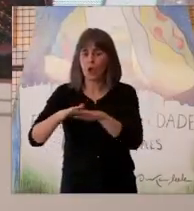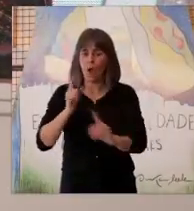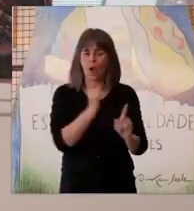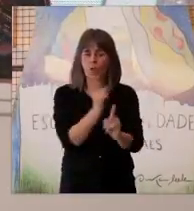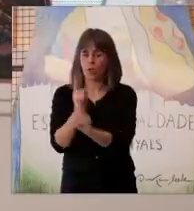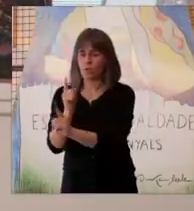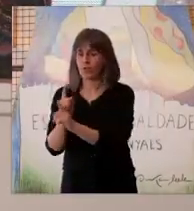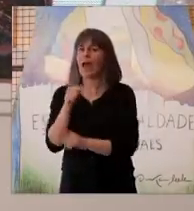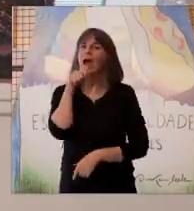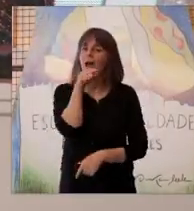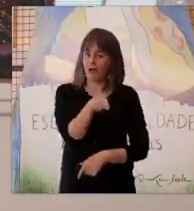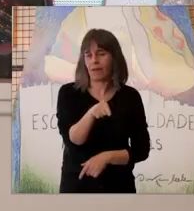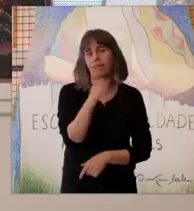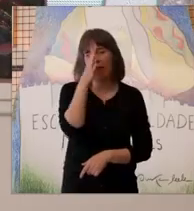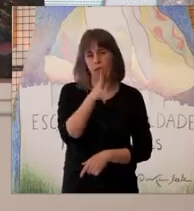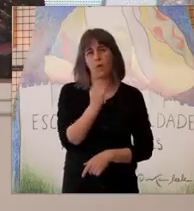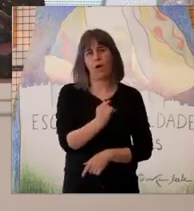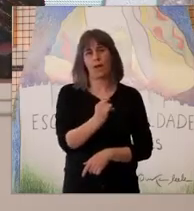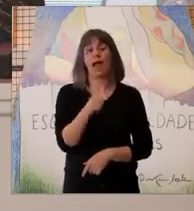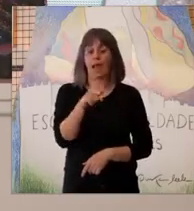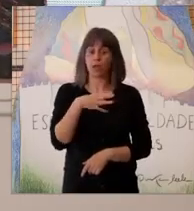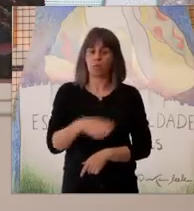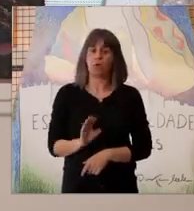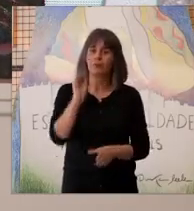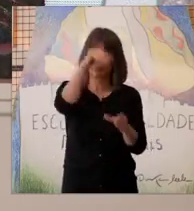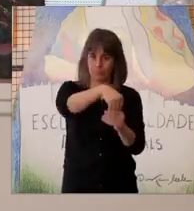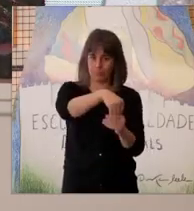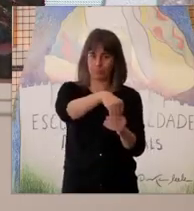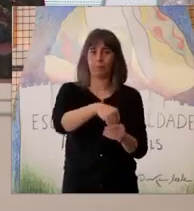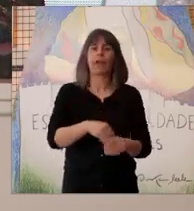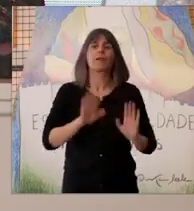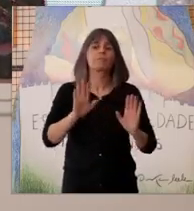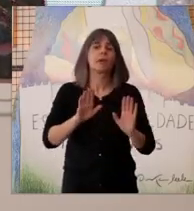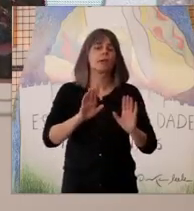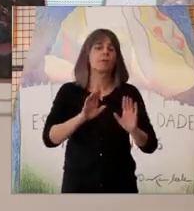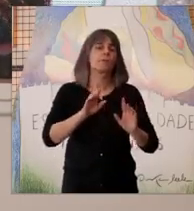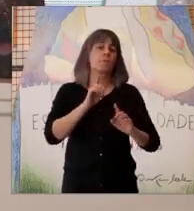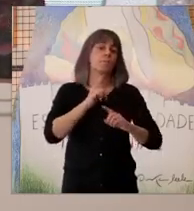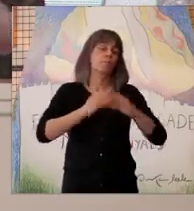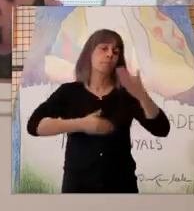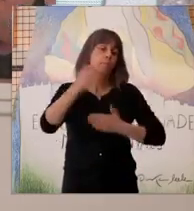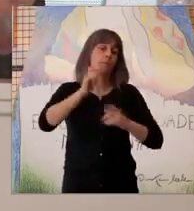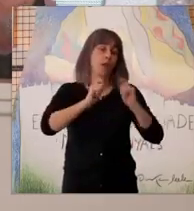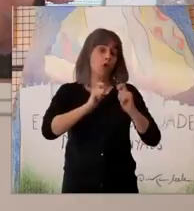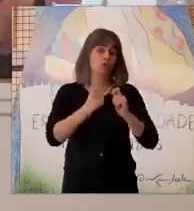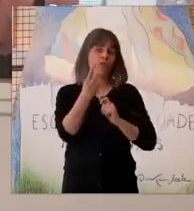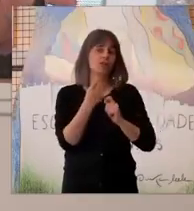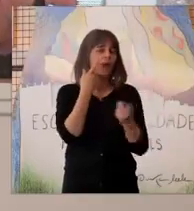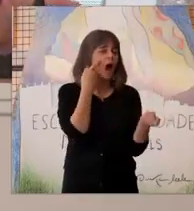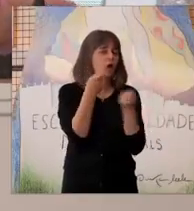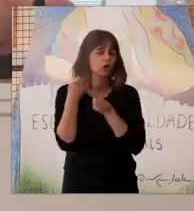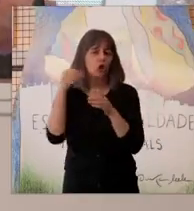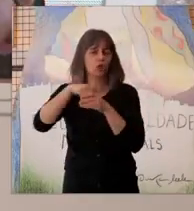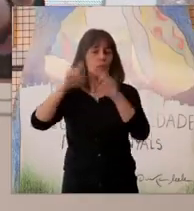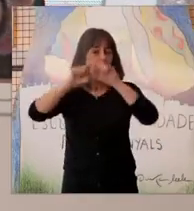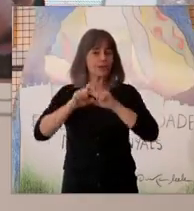donde probablemente se pueda entrar pero que el periodismo necesita un control en las empresas privadas vamos es que no puedes hacer un ejercicio de